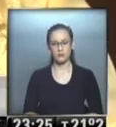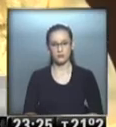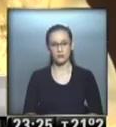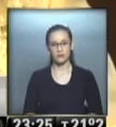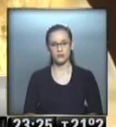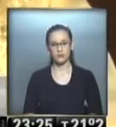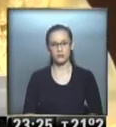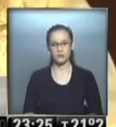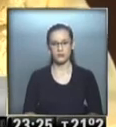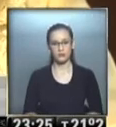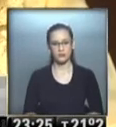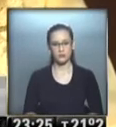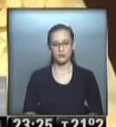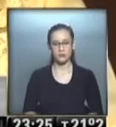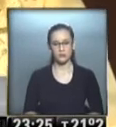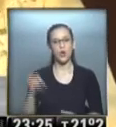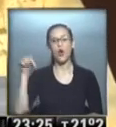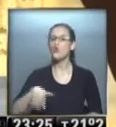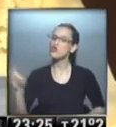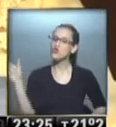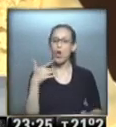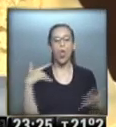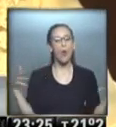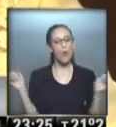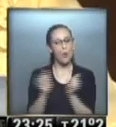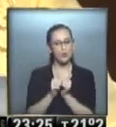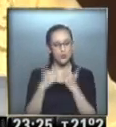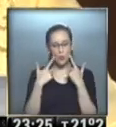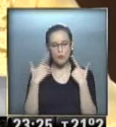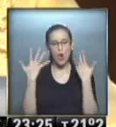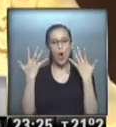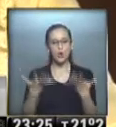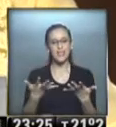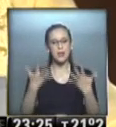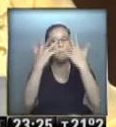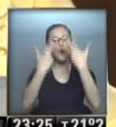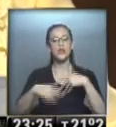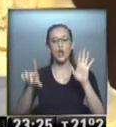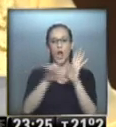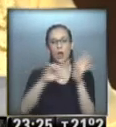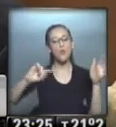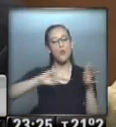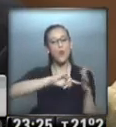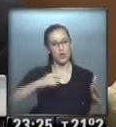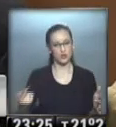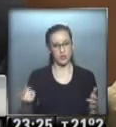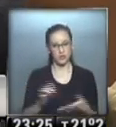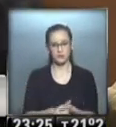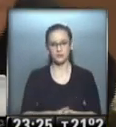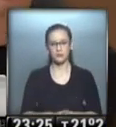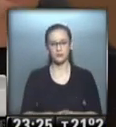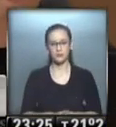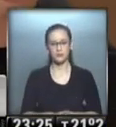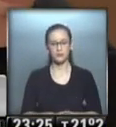que hoy presentamos todos juntos el proyecto de ley de ASPASO para la Ciudad de Buenos Aires.